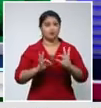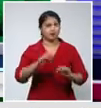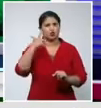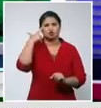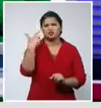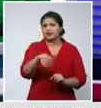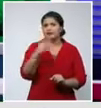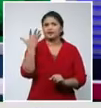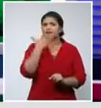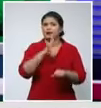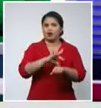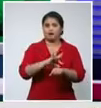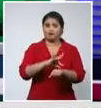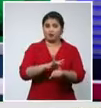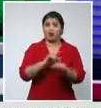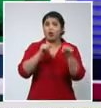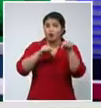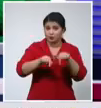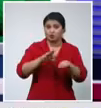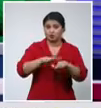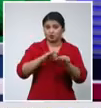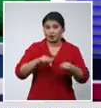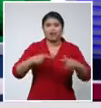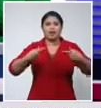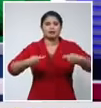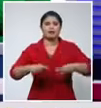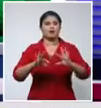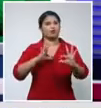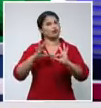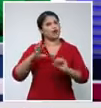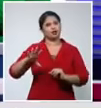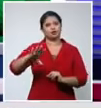control. Por grupos de edades,